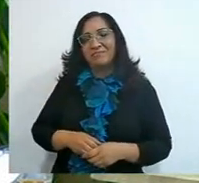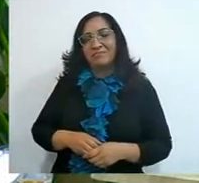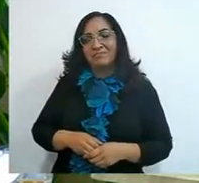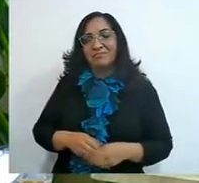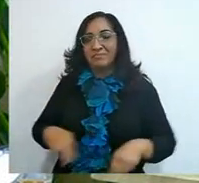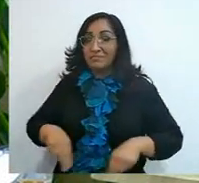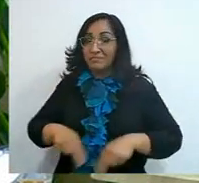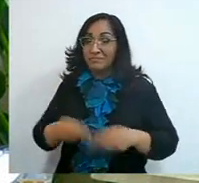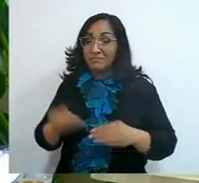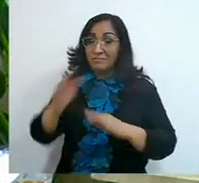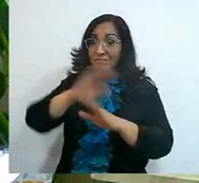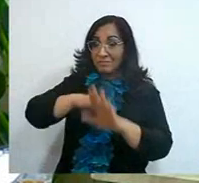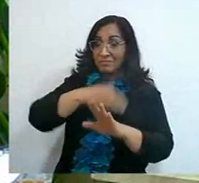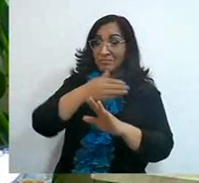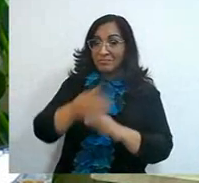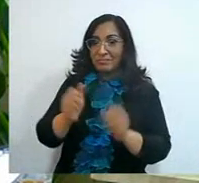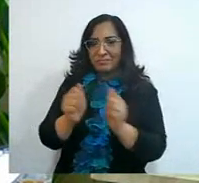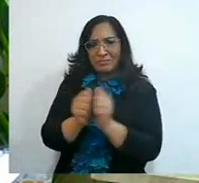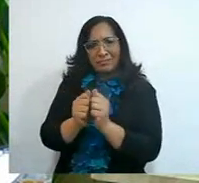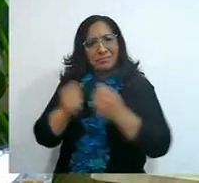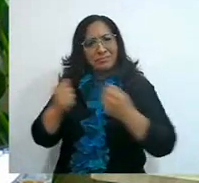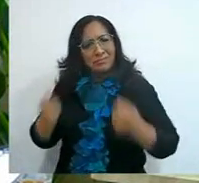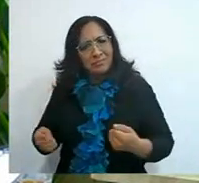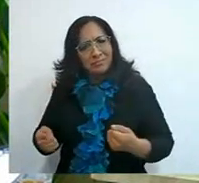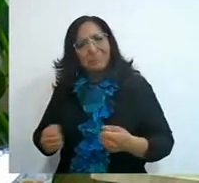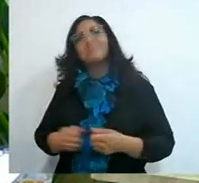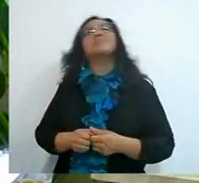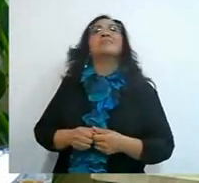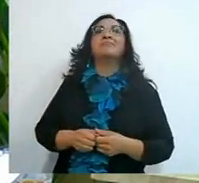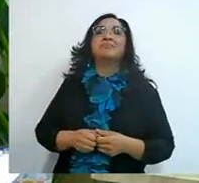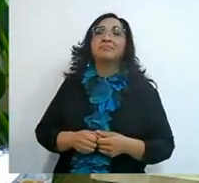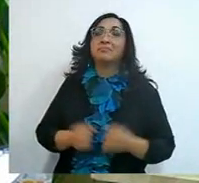La nuera contra la suegra. Pero acá no dice el yerno contra